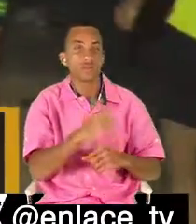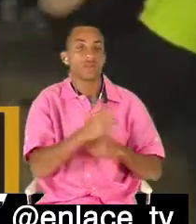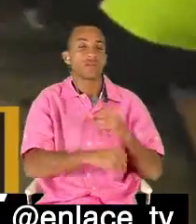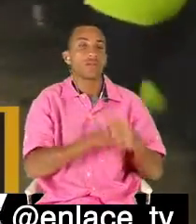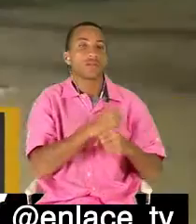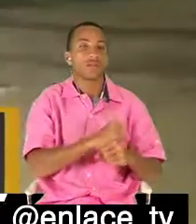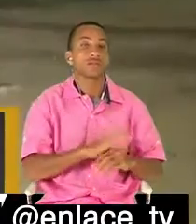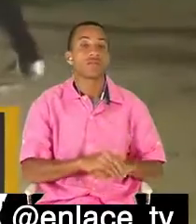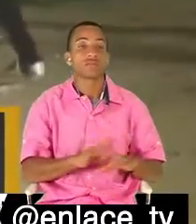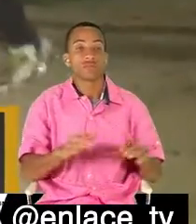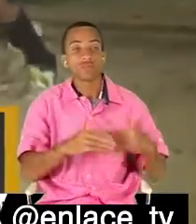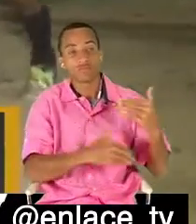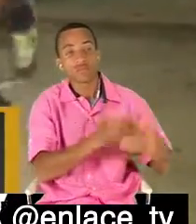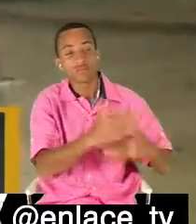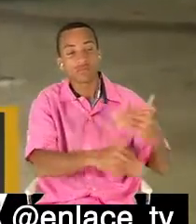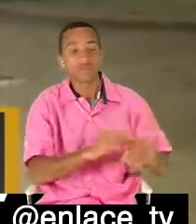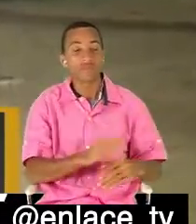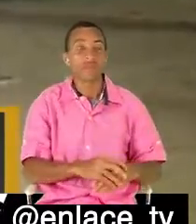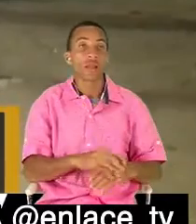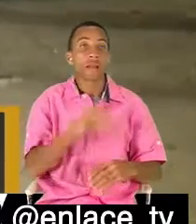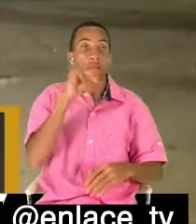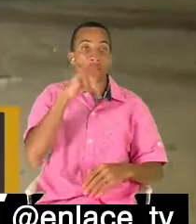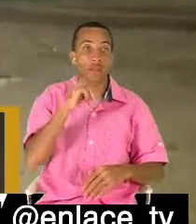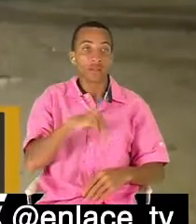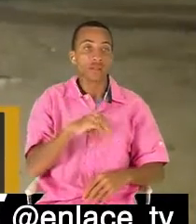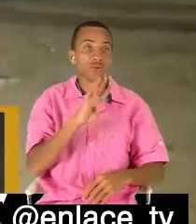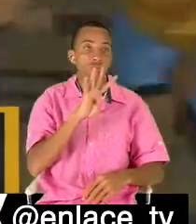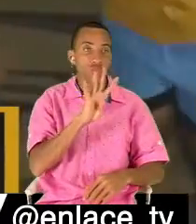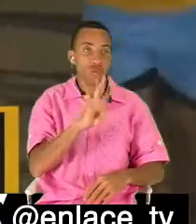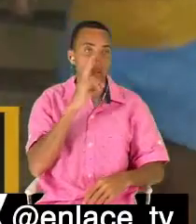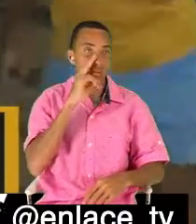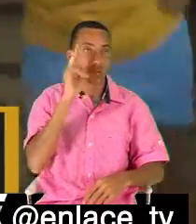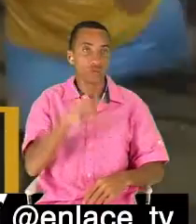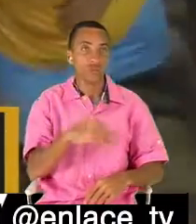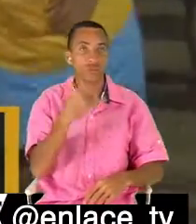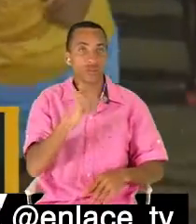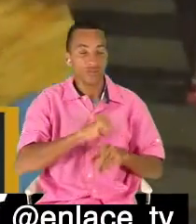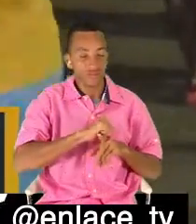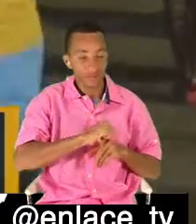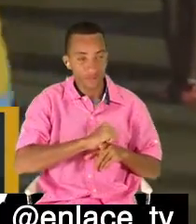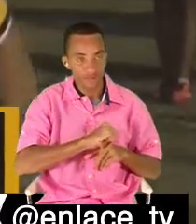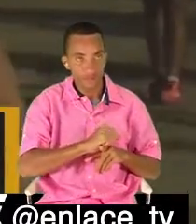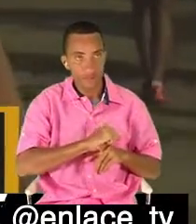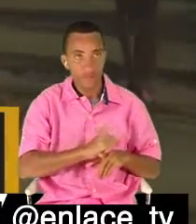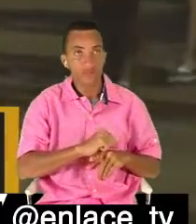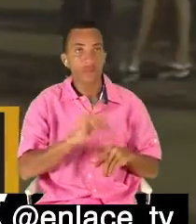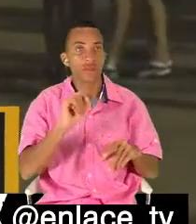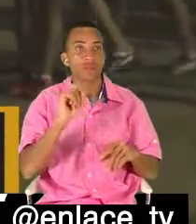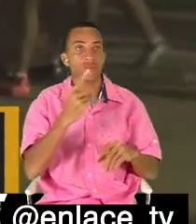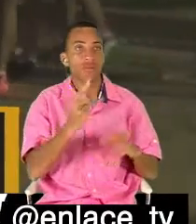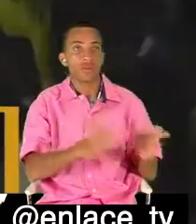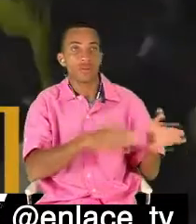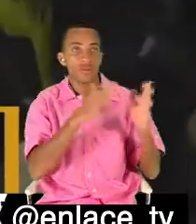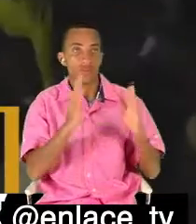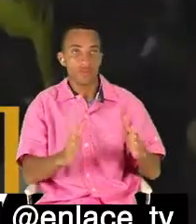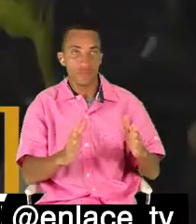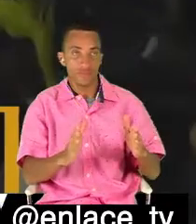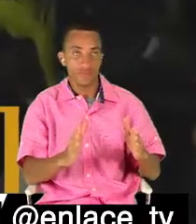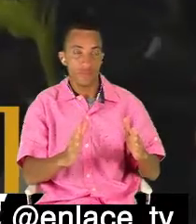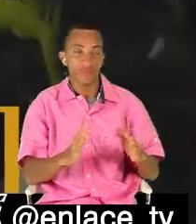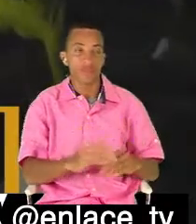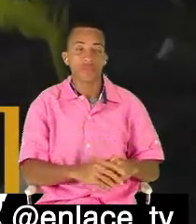Marte este sábado 4 de junio. Las barranqueñas ya cuentan con la preparación y el apoyo para afrontar la primera fase del torneo. La mayoría de las niñas que van